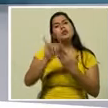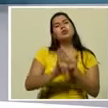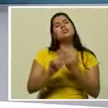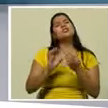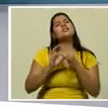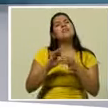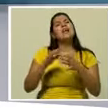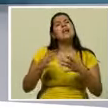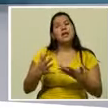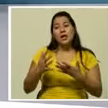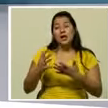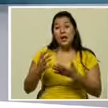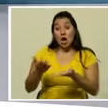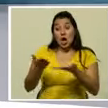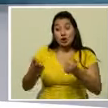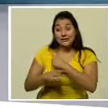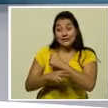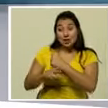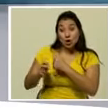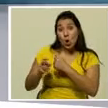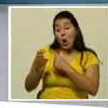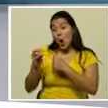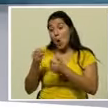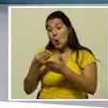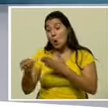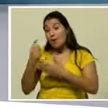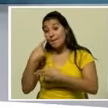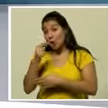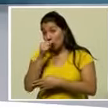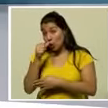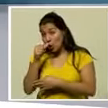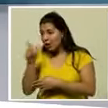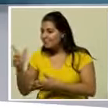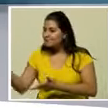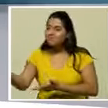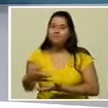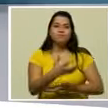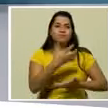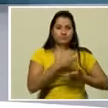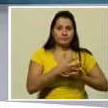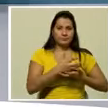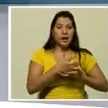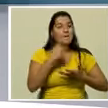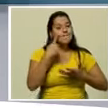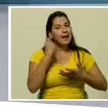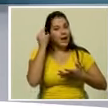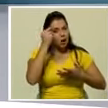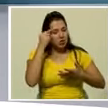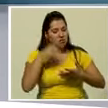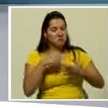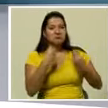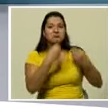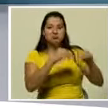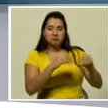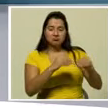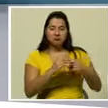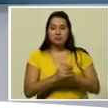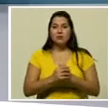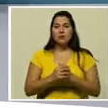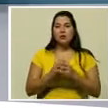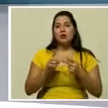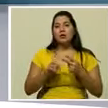dominio, ley que permitiría quitar los bienes adquiridos por medio de actividades ilegales o